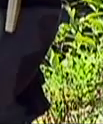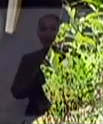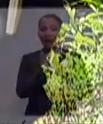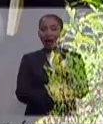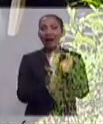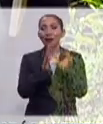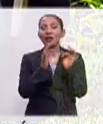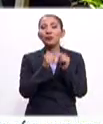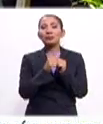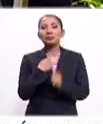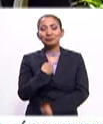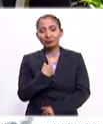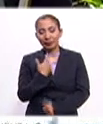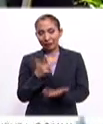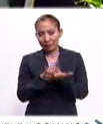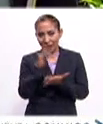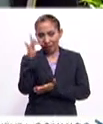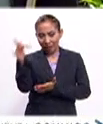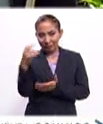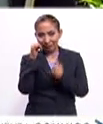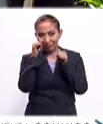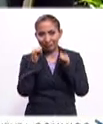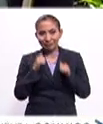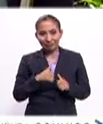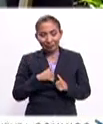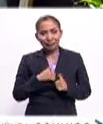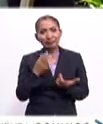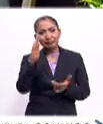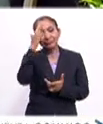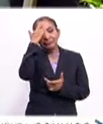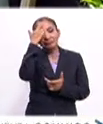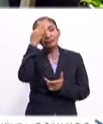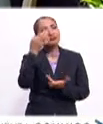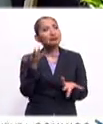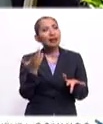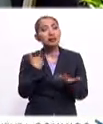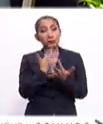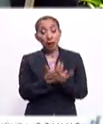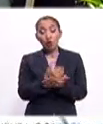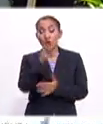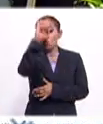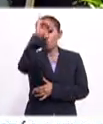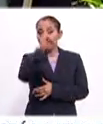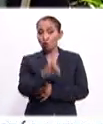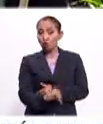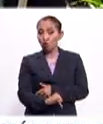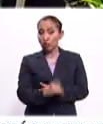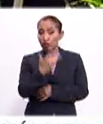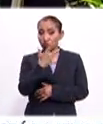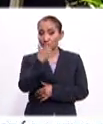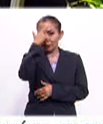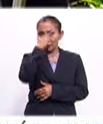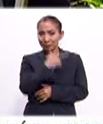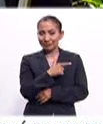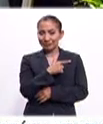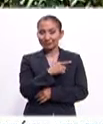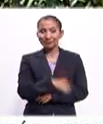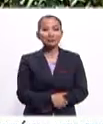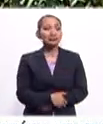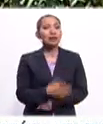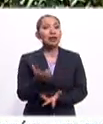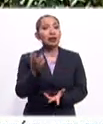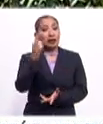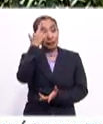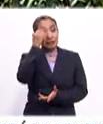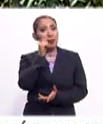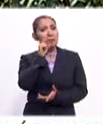Llegamos al final de Cuenta Conmigo, les agradecemos su atención y les recordamos que los esperamos todos los jueves a las 8 de la noche.